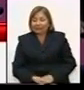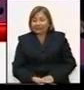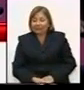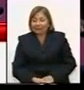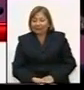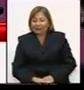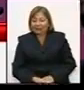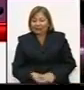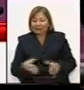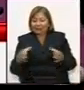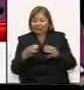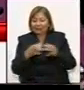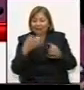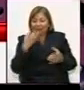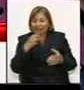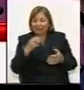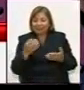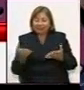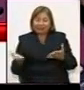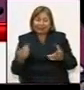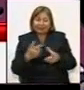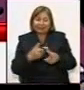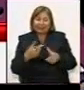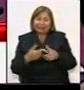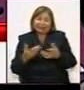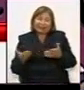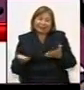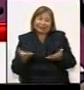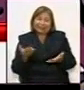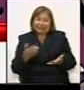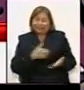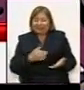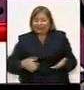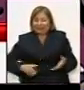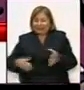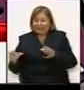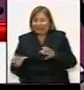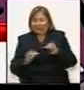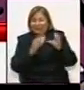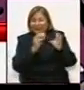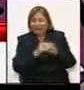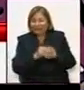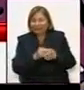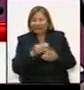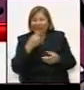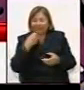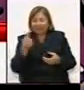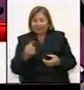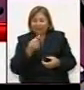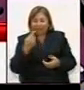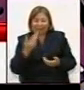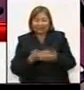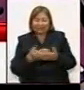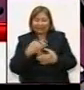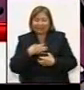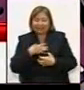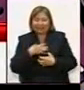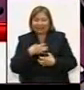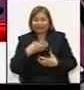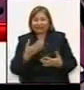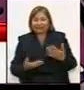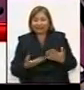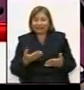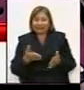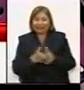van a apostar a ganador. Entonces, yo no sé hasta si bipartidismo se daría. Simplemente tanto que se reclama por